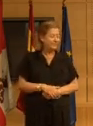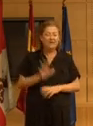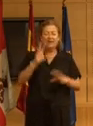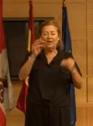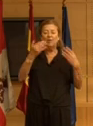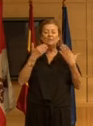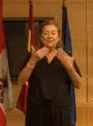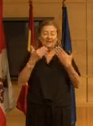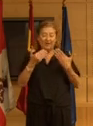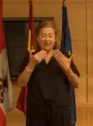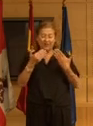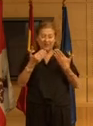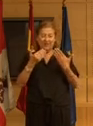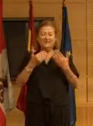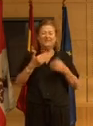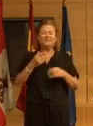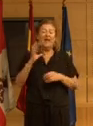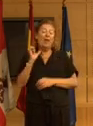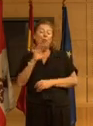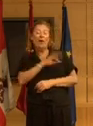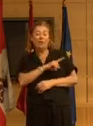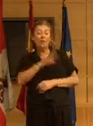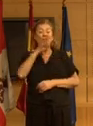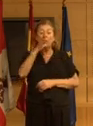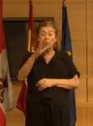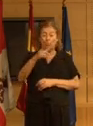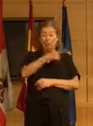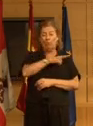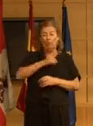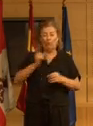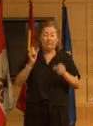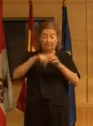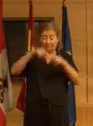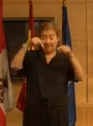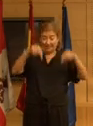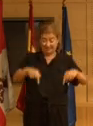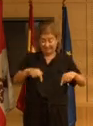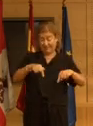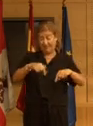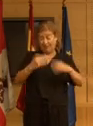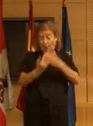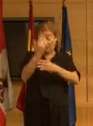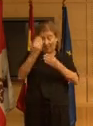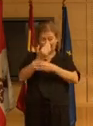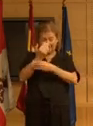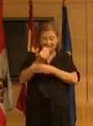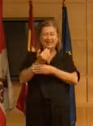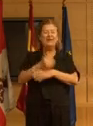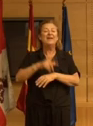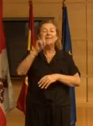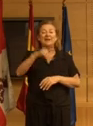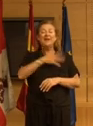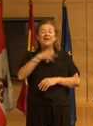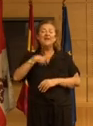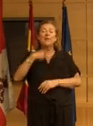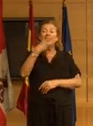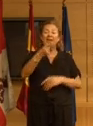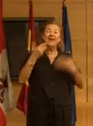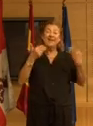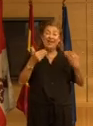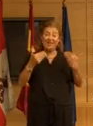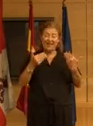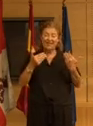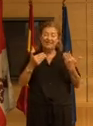Muchas gracias, don Eduardo, por la inauguración de este evento. También quería dar las gracias a